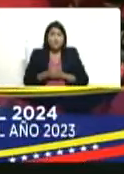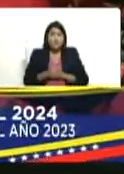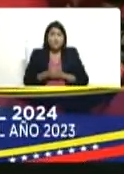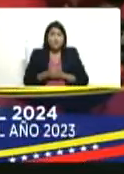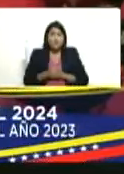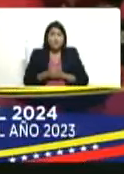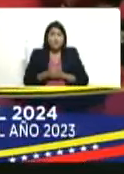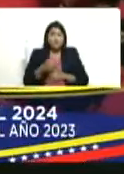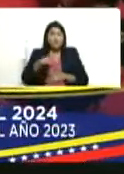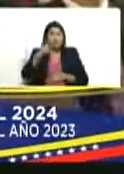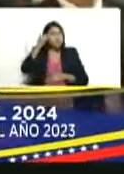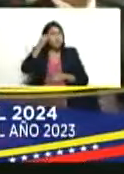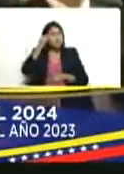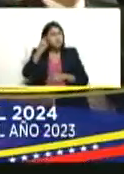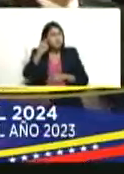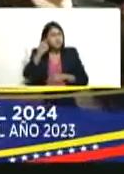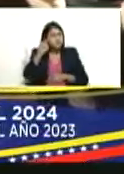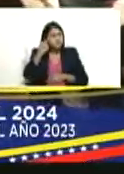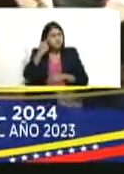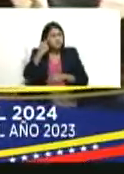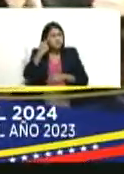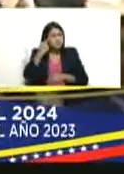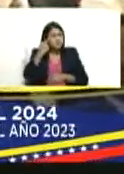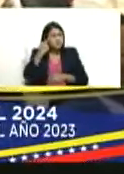Yo lo pensé.